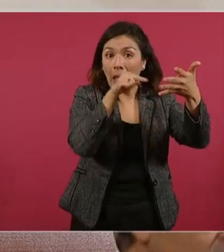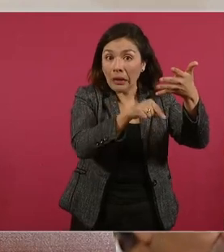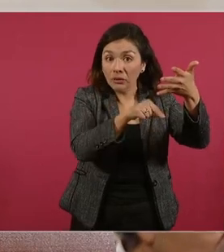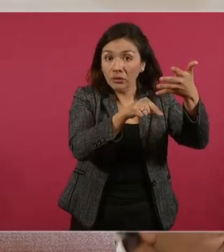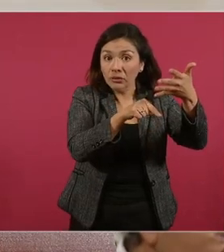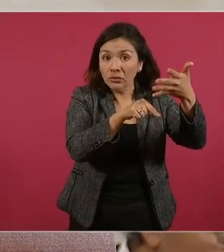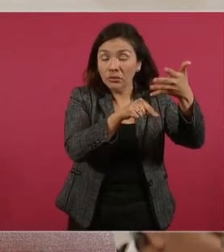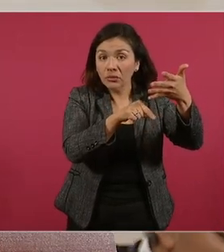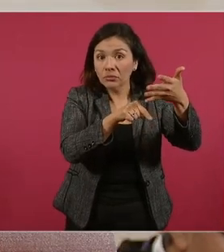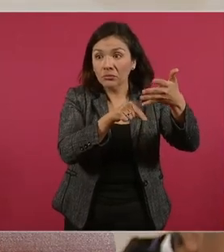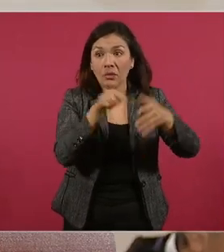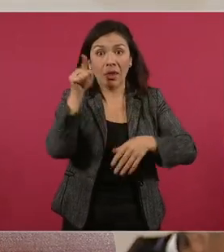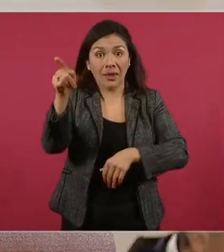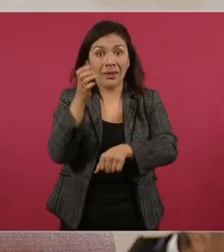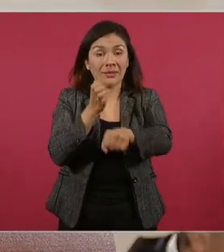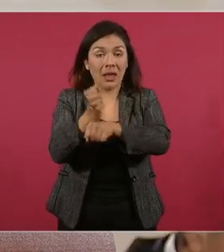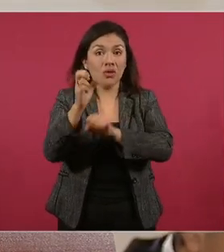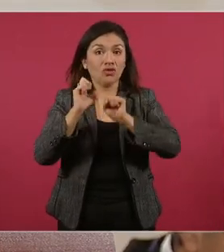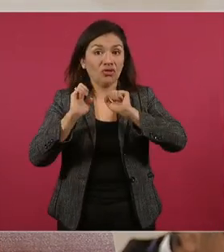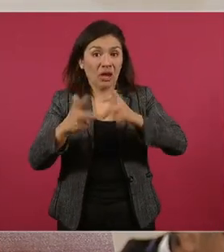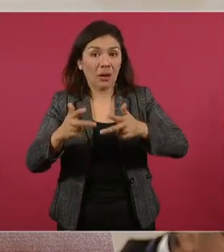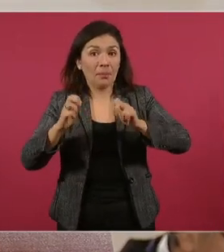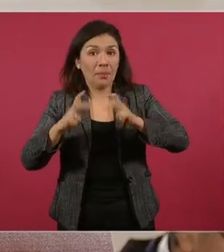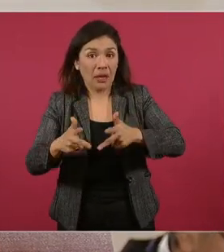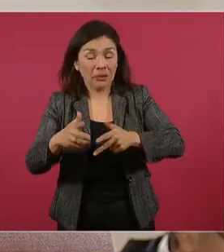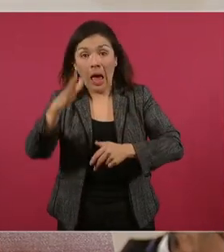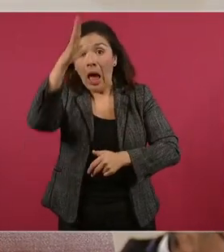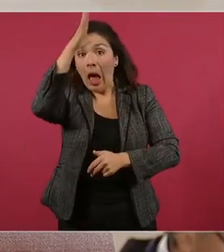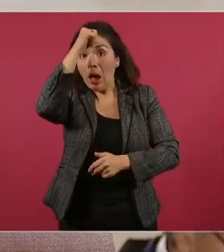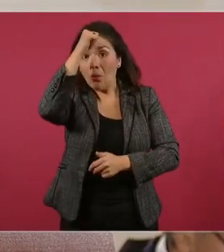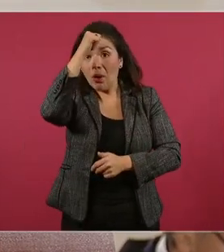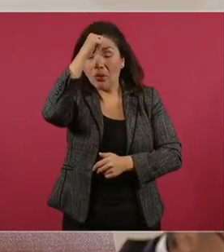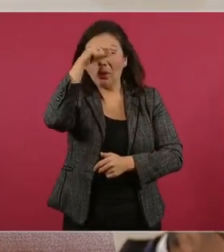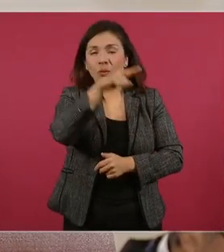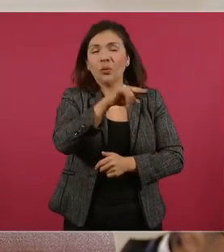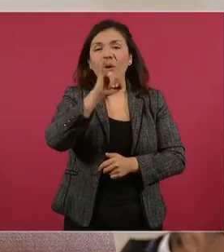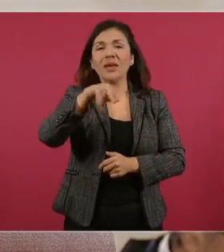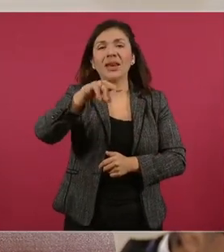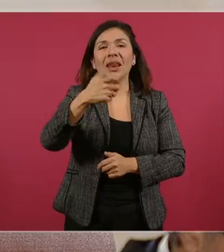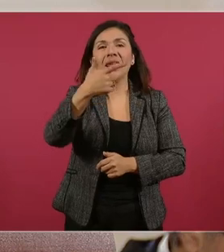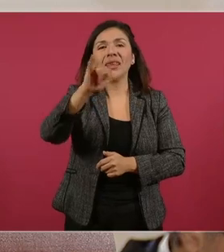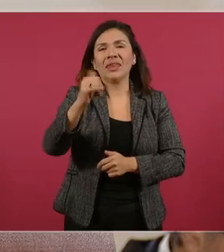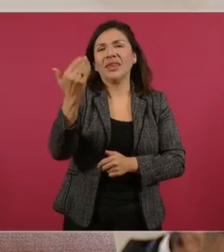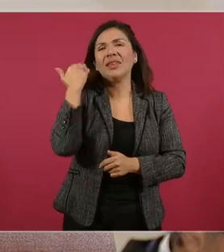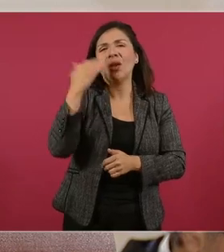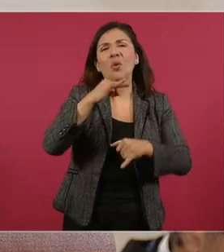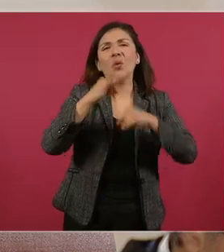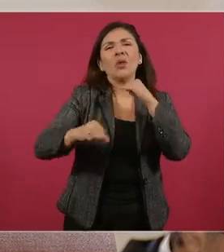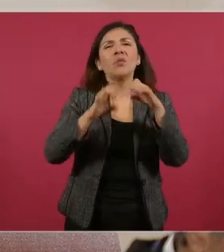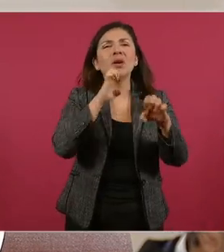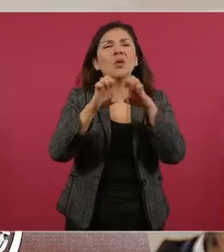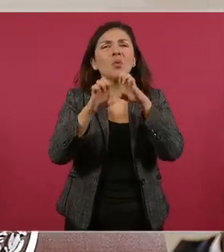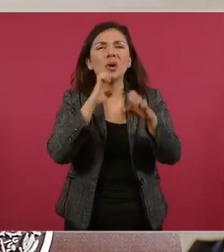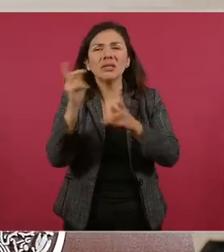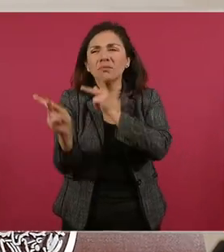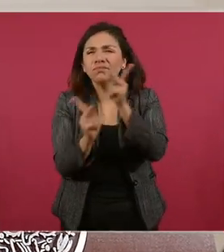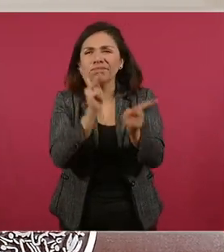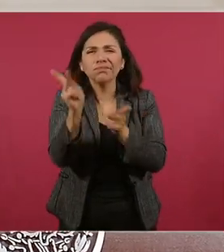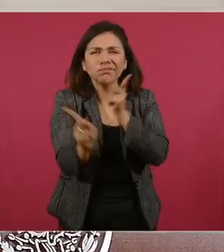Chiapas, de acuerdo al INEGI, en la última encuesta de ingreso